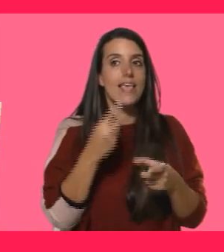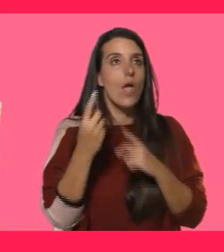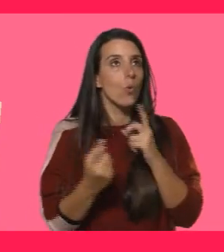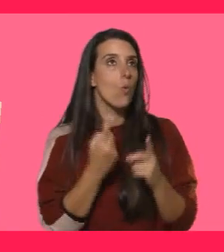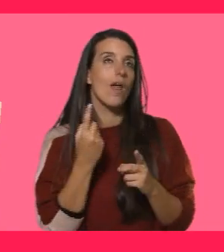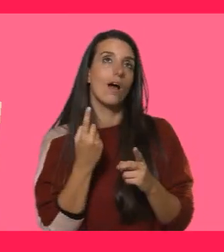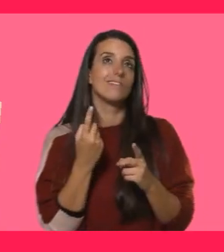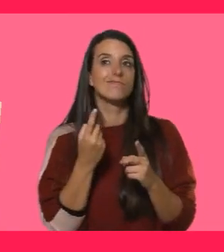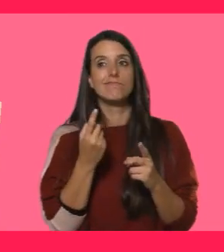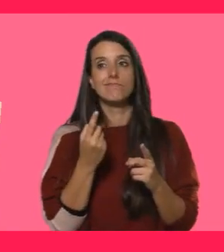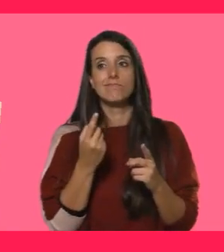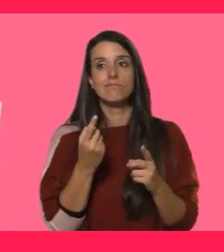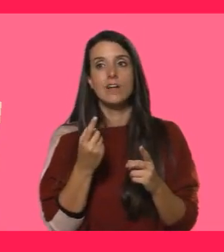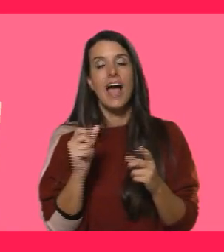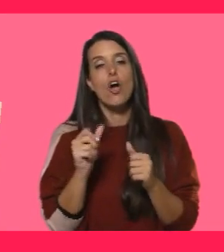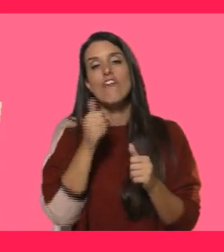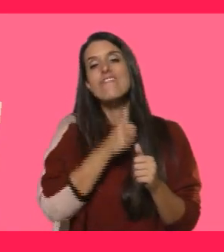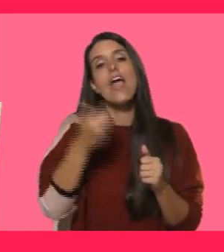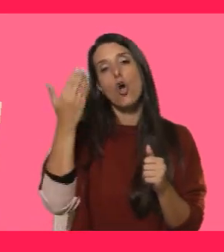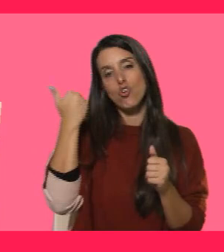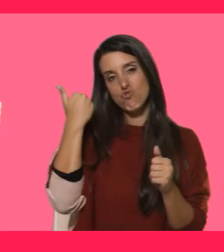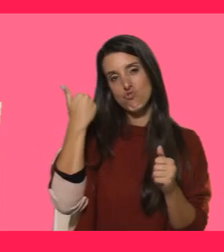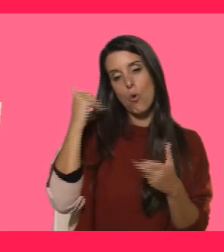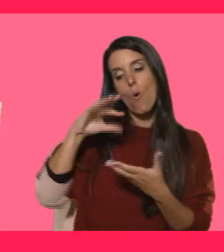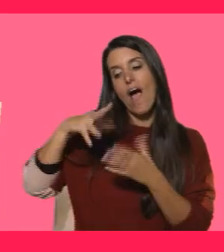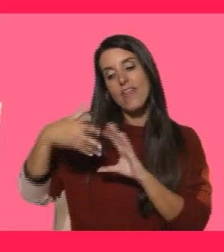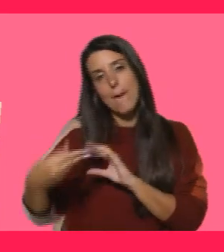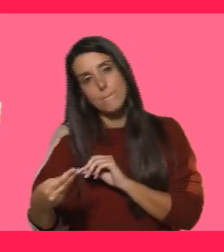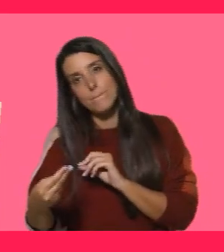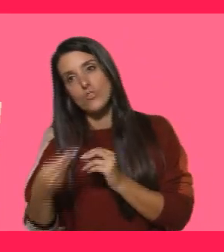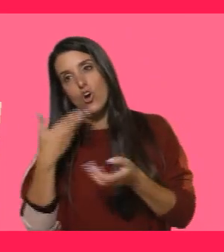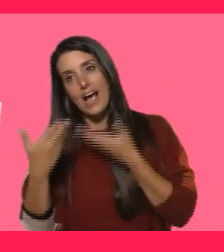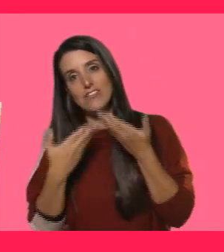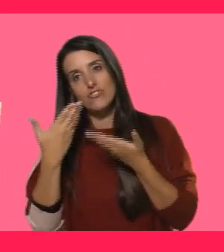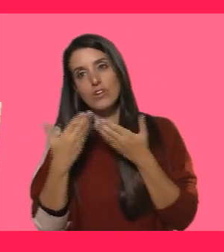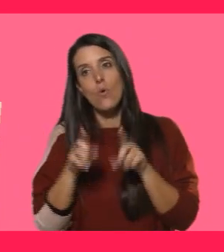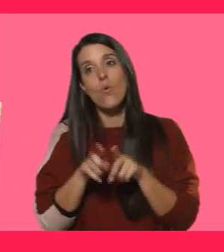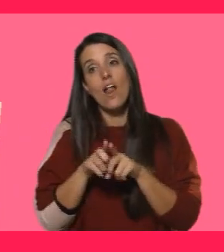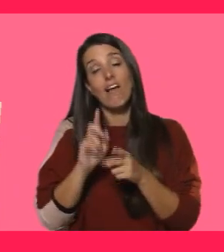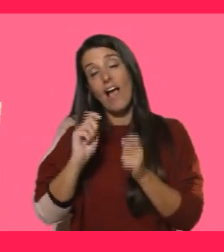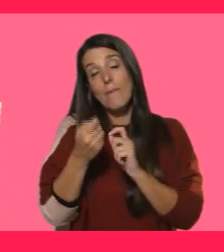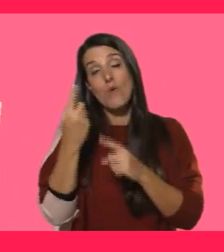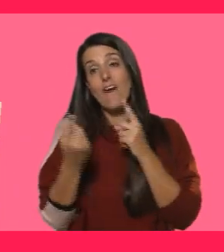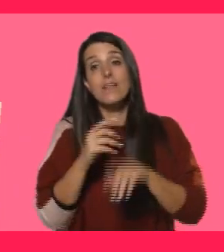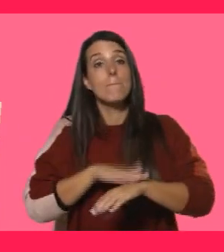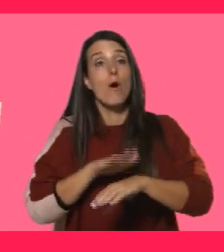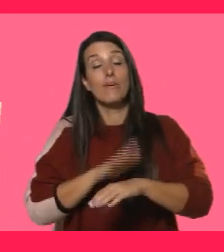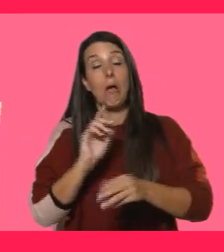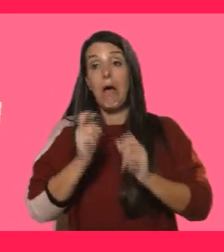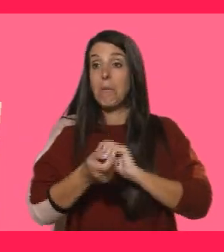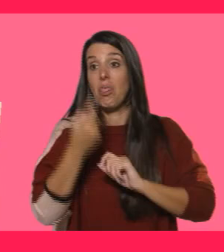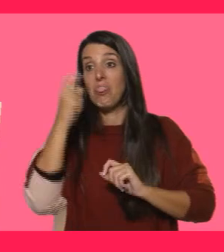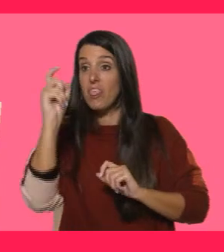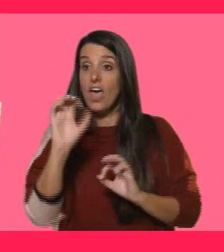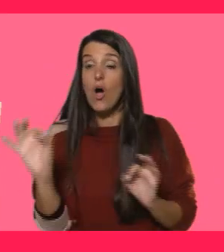cosas que hago de los discos anteriores, algunos temas como que igual voy cambiando porque a veces... Te lo va pidiendo, ¿no? Sí, o